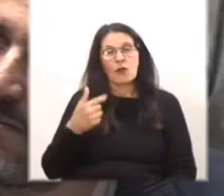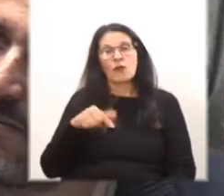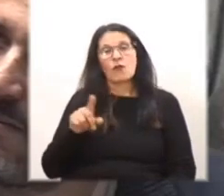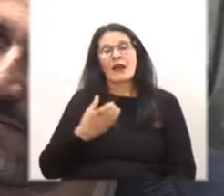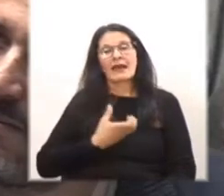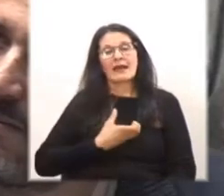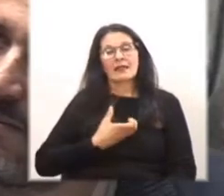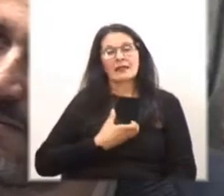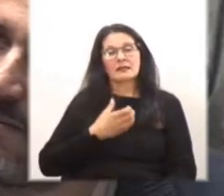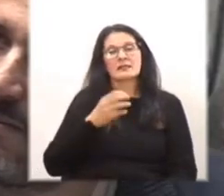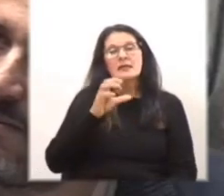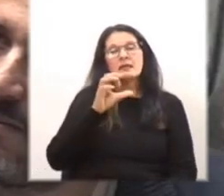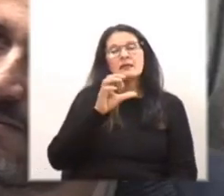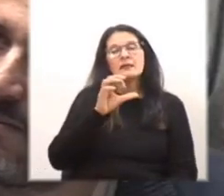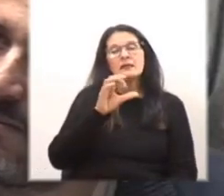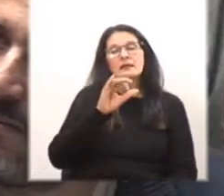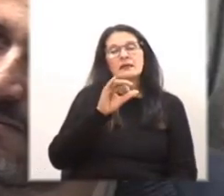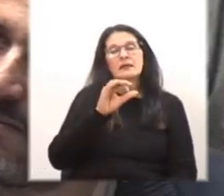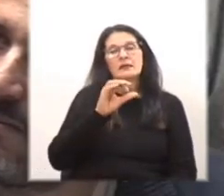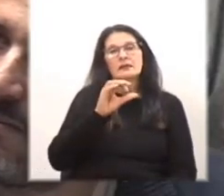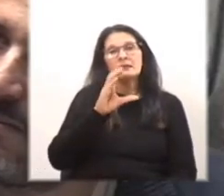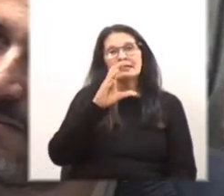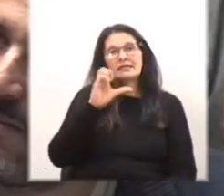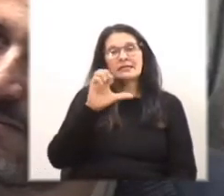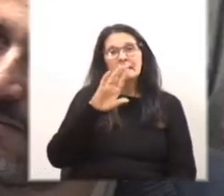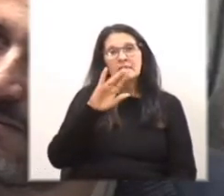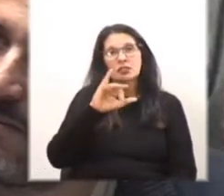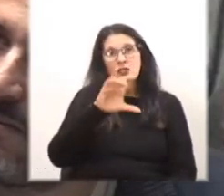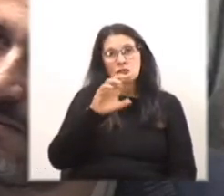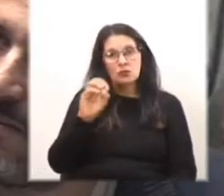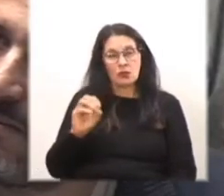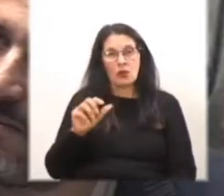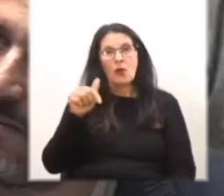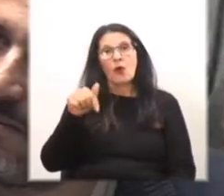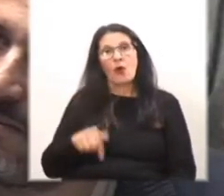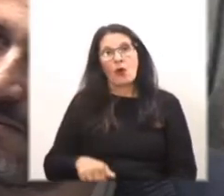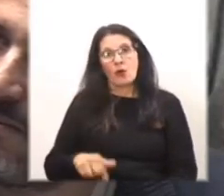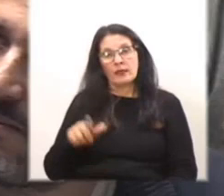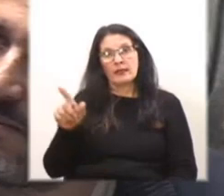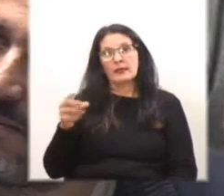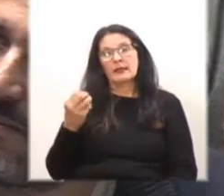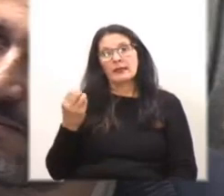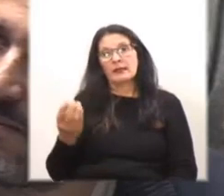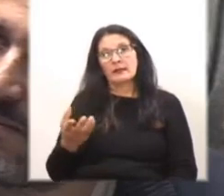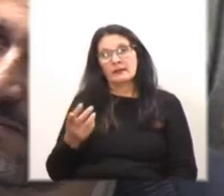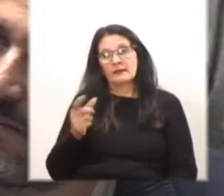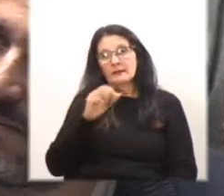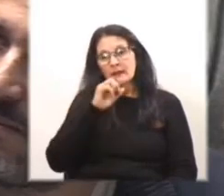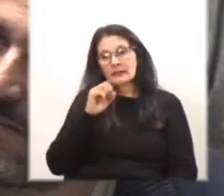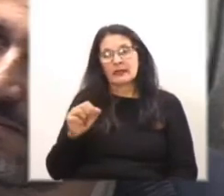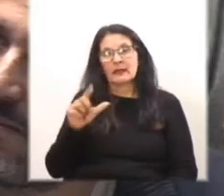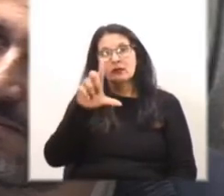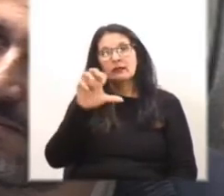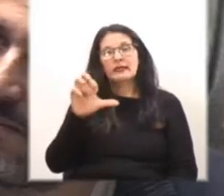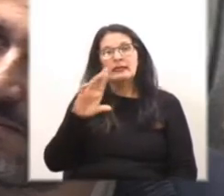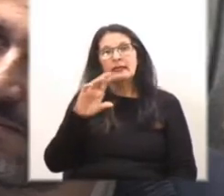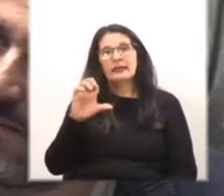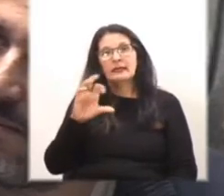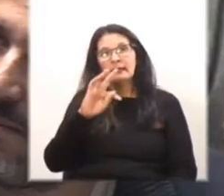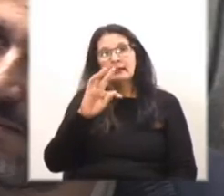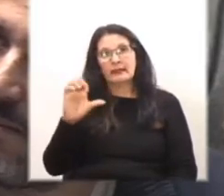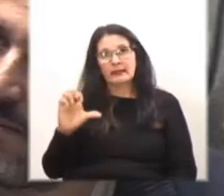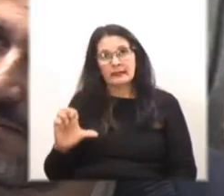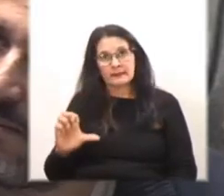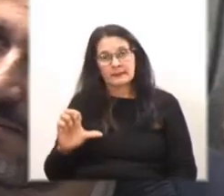Cerrillos, hoy es suplente del diputado Lereté, que ya lo nombro así, de paso va a poder intervenir en